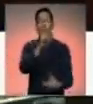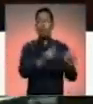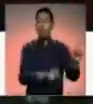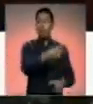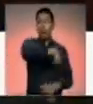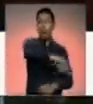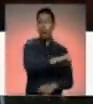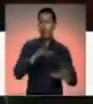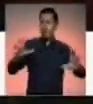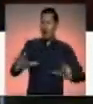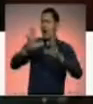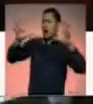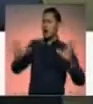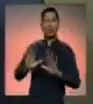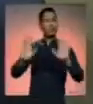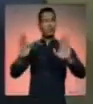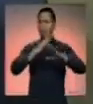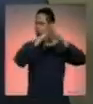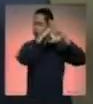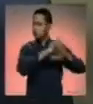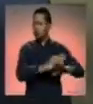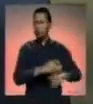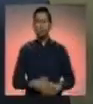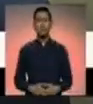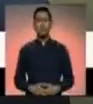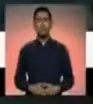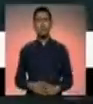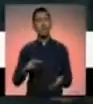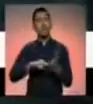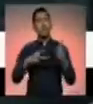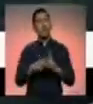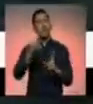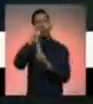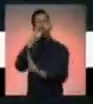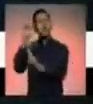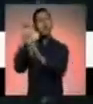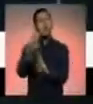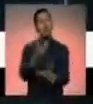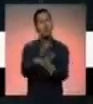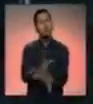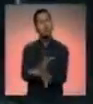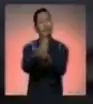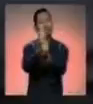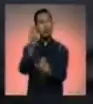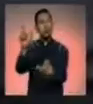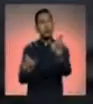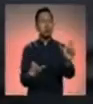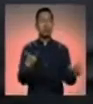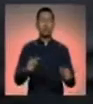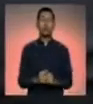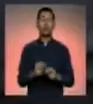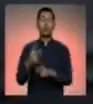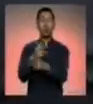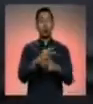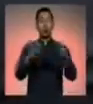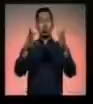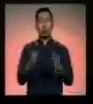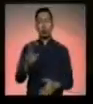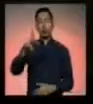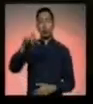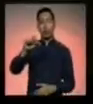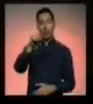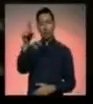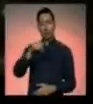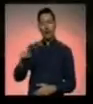violencia alteren en el orden público. En el marco del respeto a la integridad, a la seguridad de los ciudadanos. El concejal Carlos Páez,